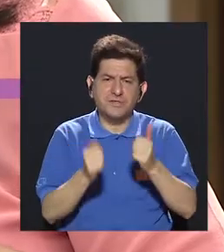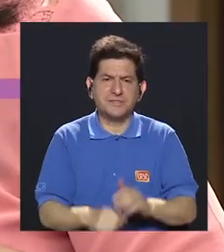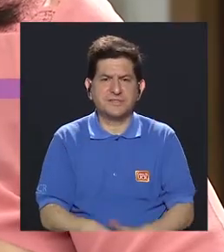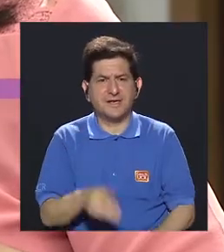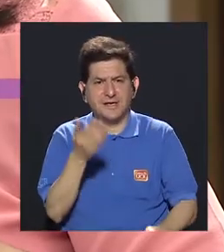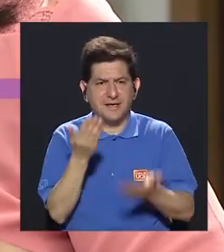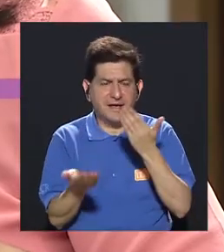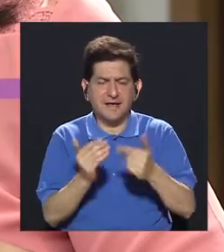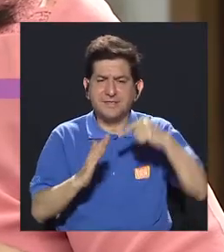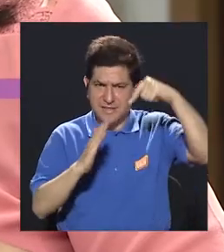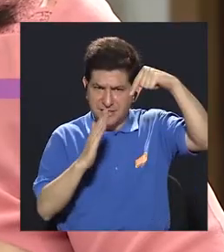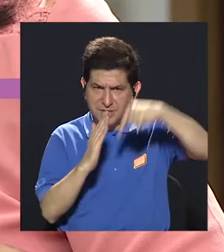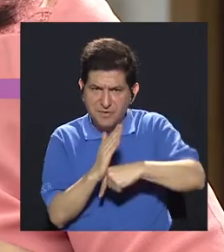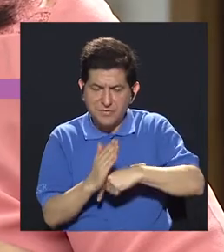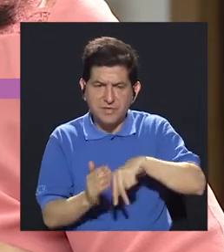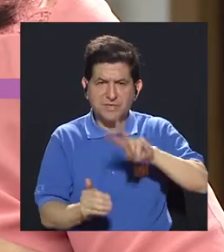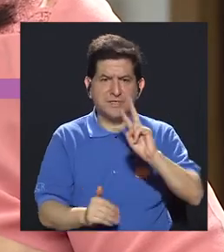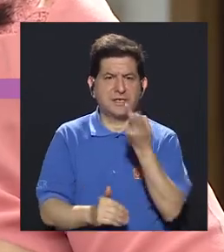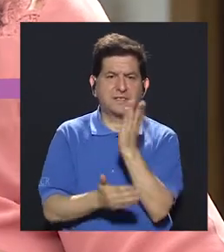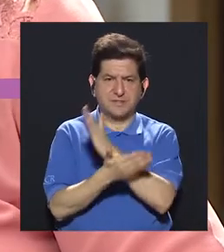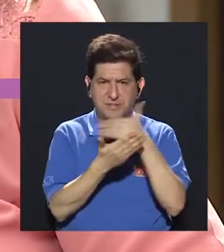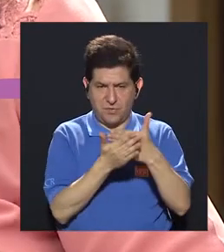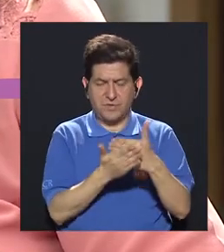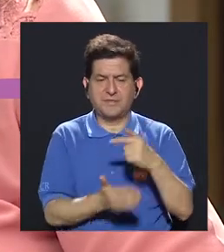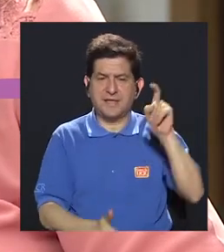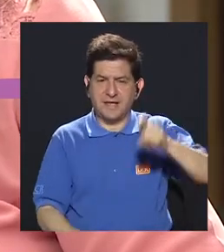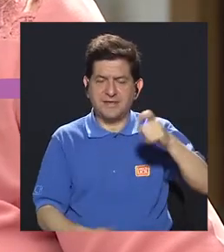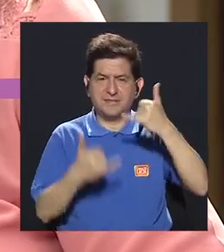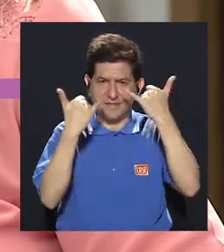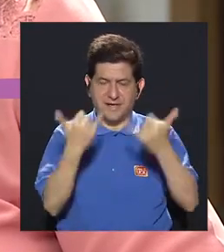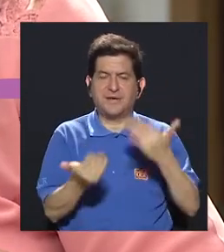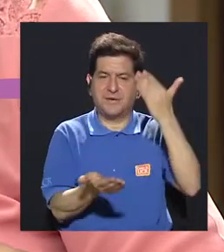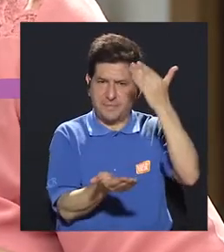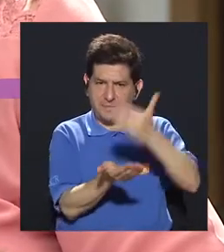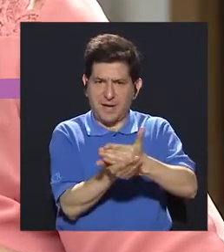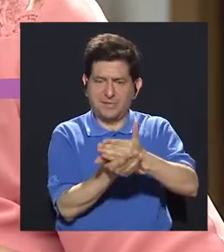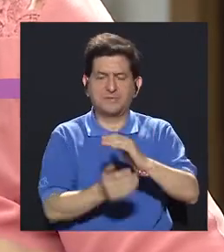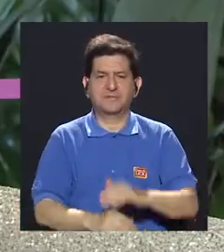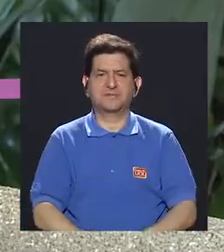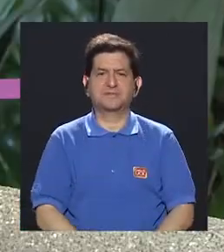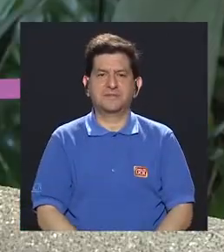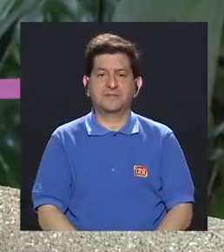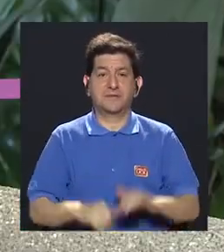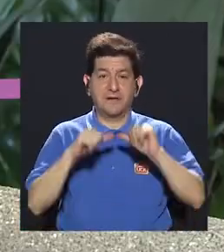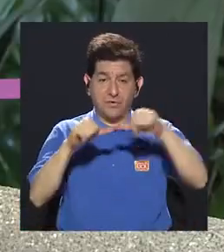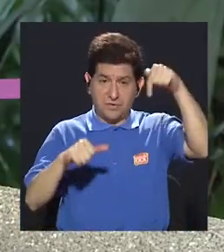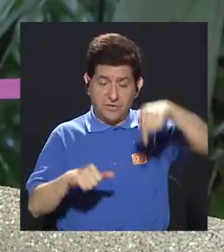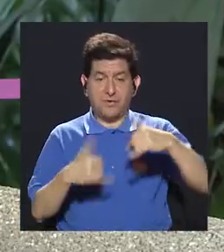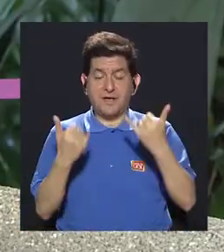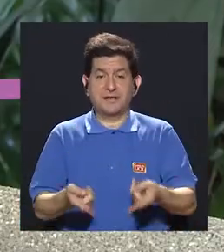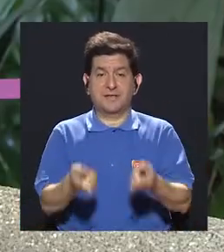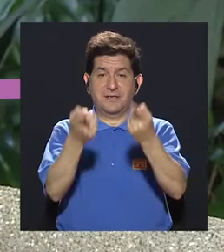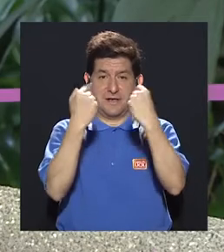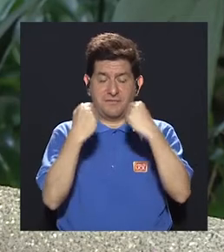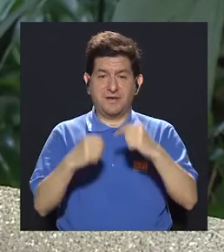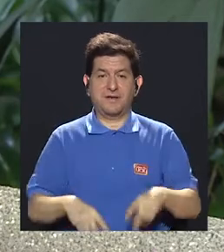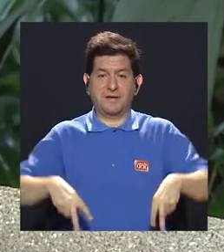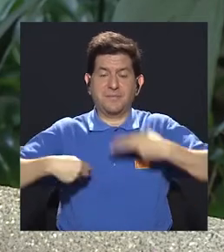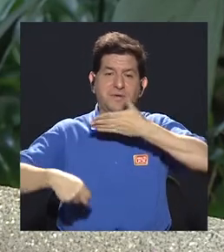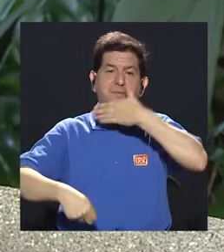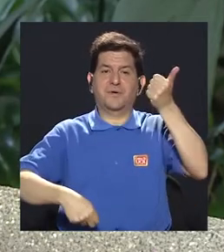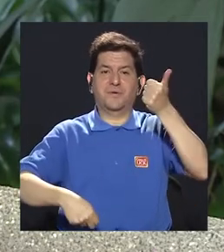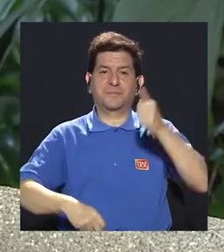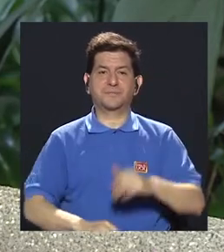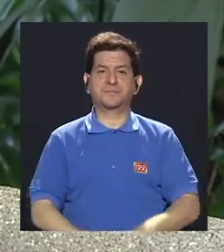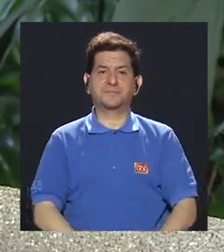que abordáramos, que profundicemos esto en el segundo bloque, porque tengo que hacer ya una pausa. Okay. Quédese con nosotros y ya regresamos con